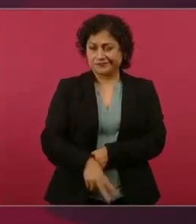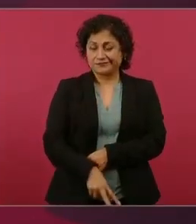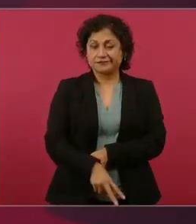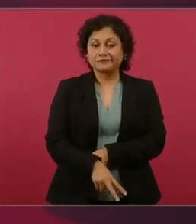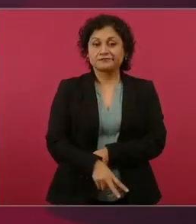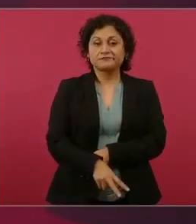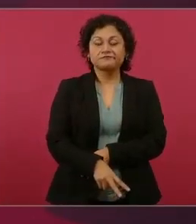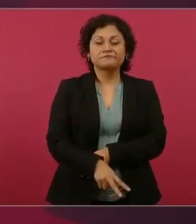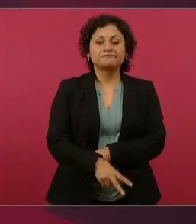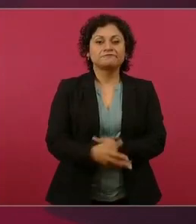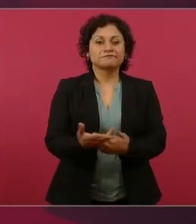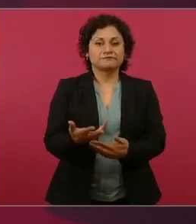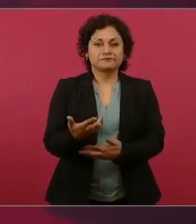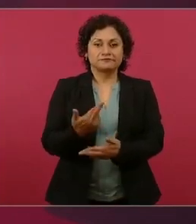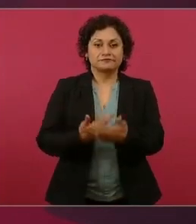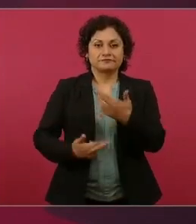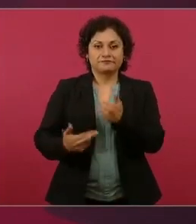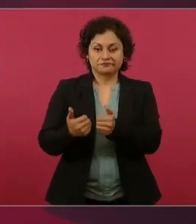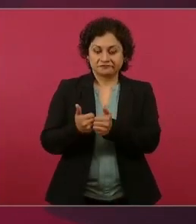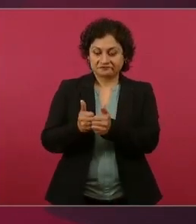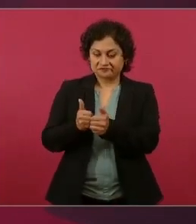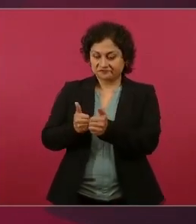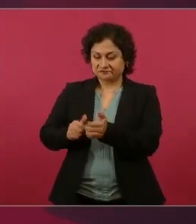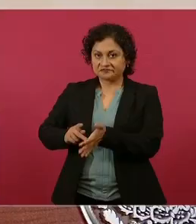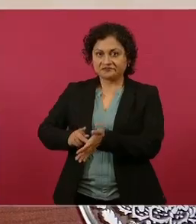que se retroceda.